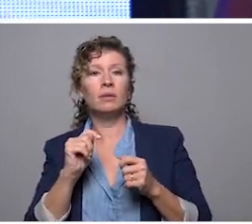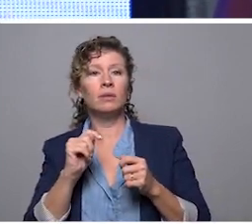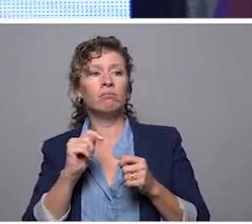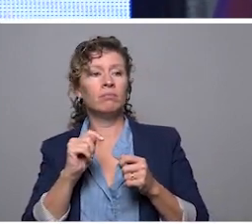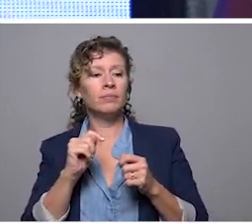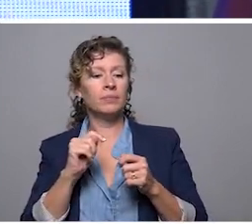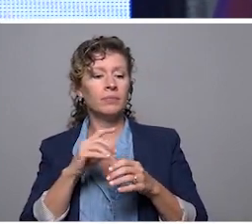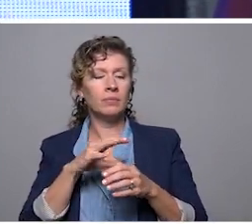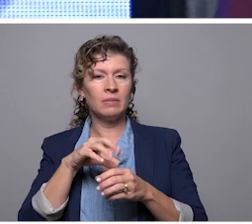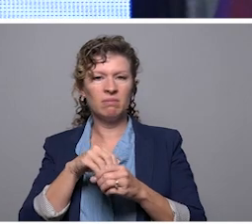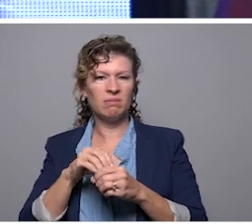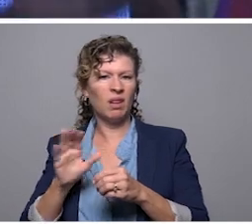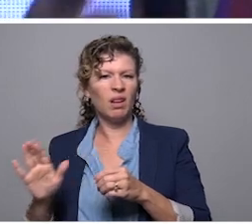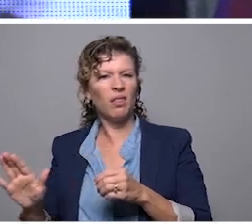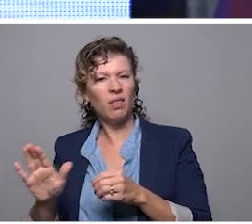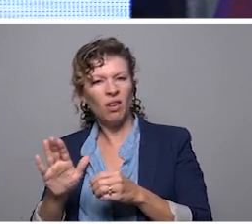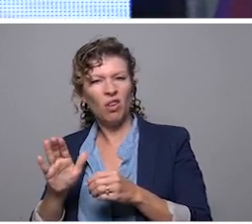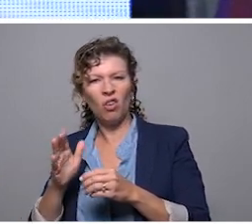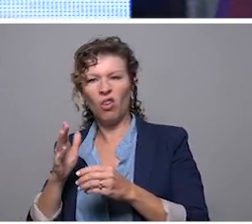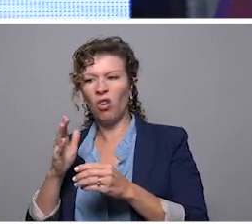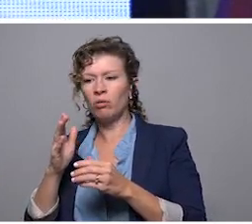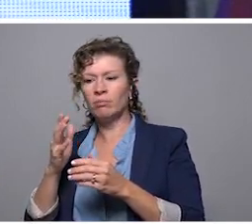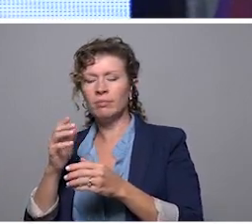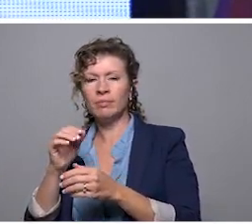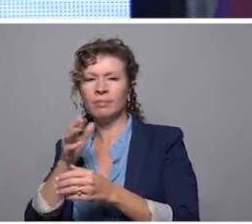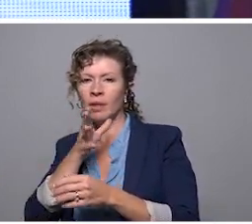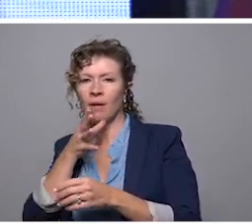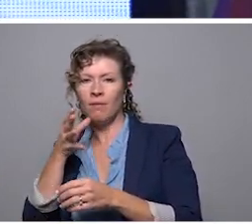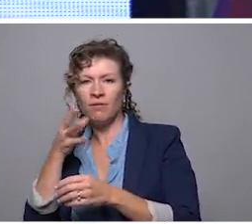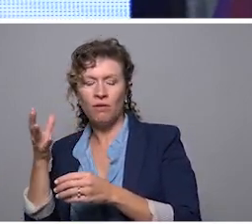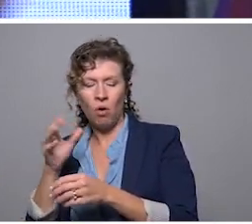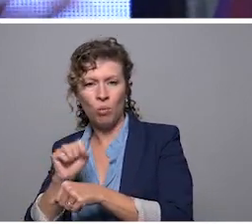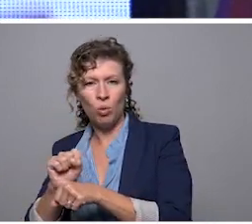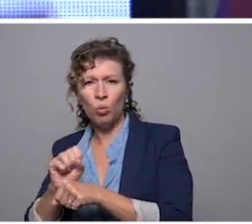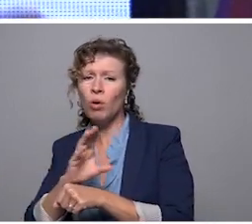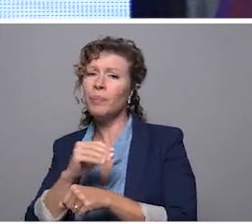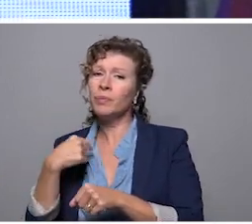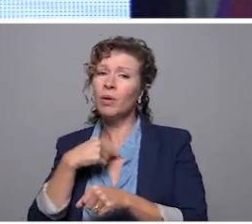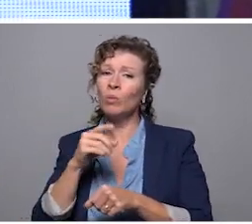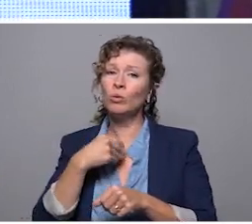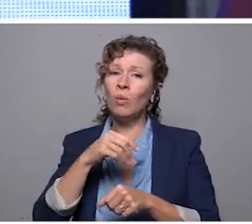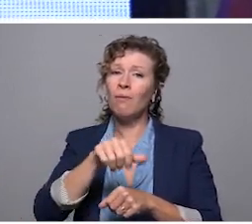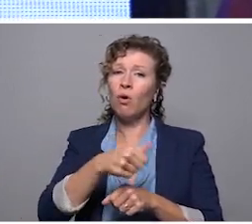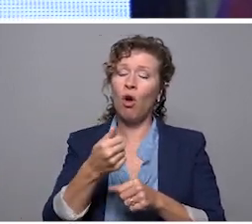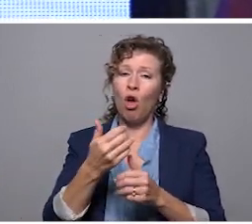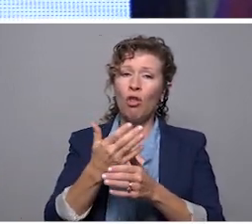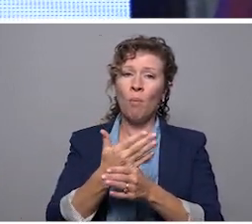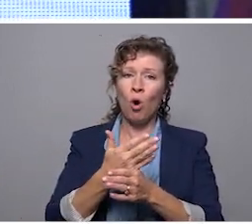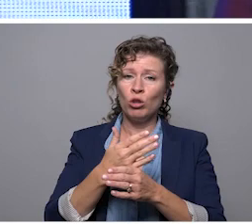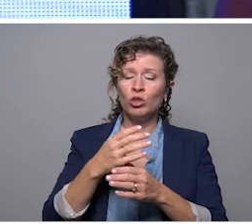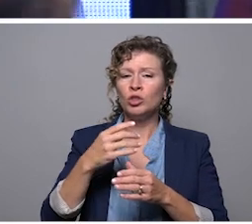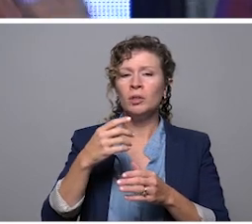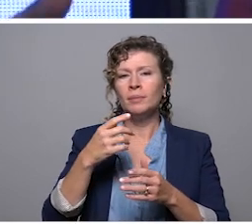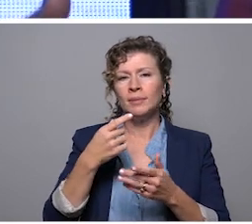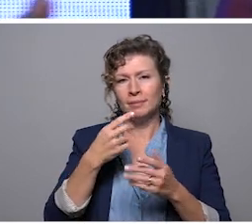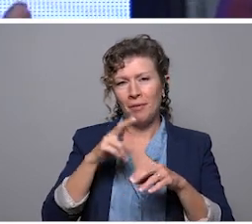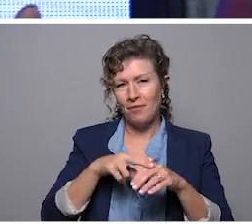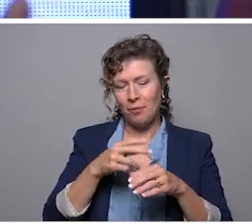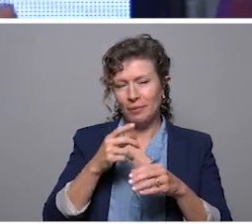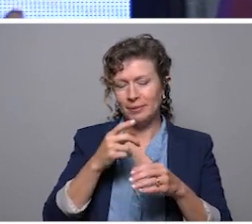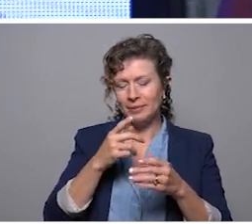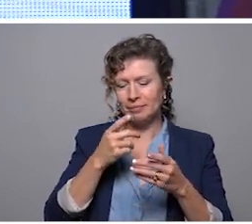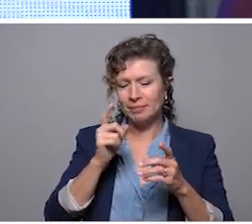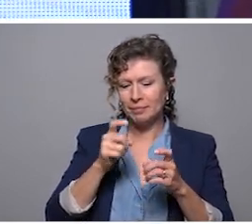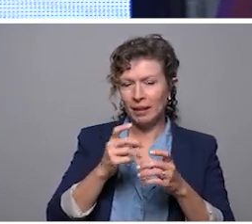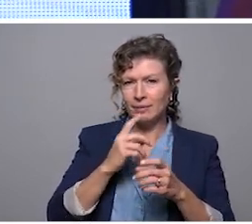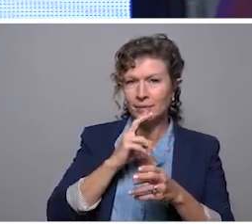productivos ya también tenemos otras alianzas porque no las tenemos que dejar por fuera que es los puntos de pago ya